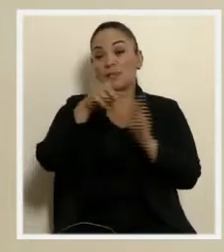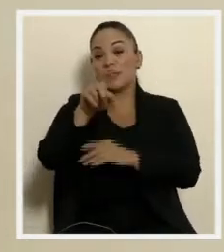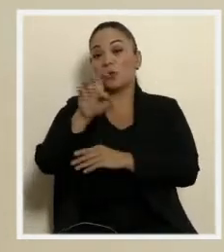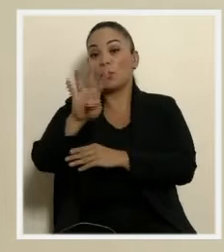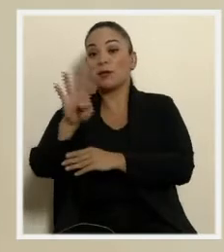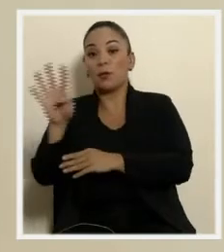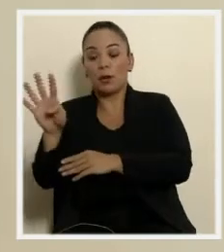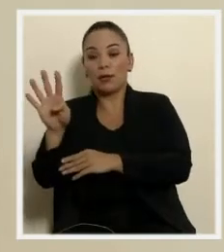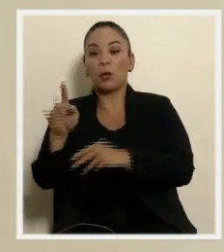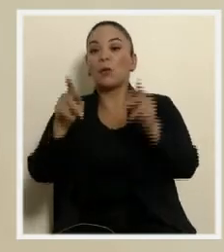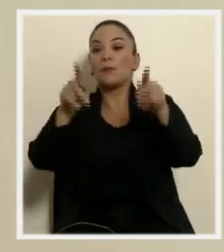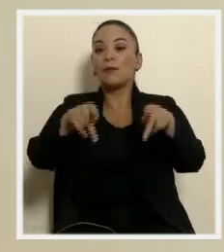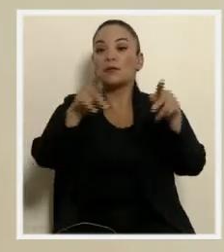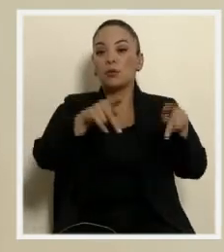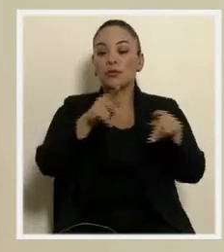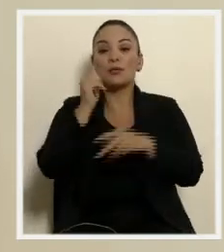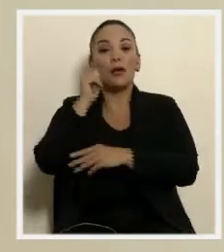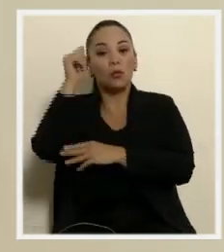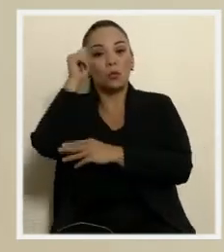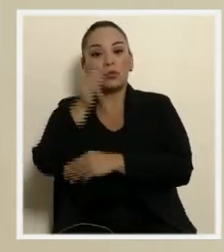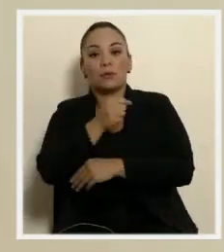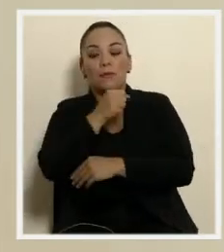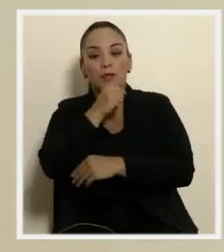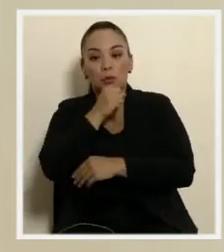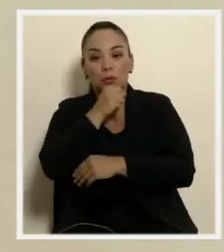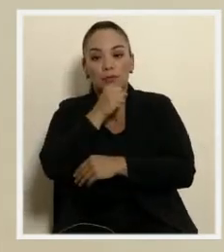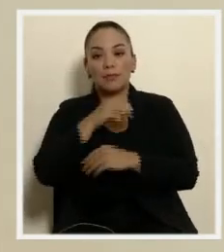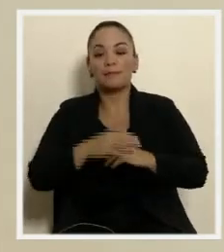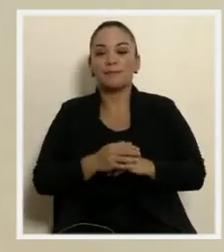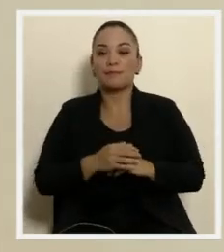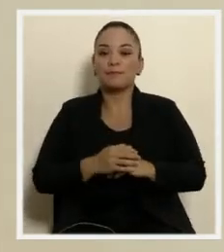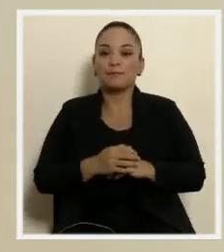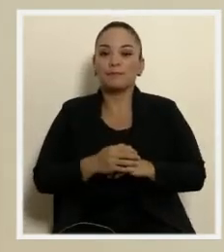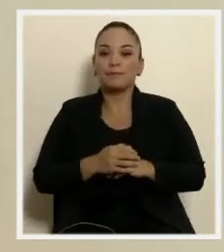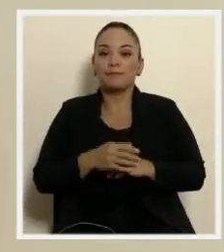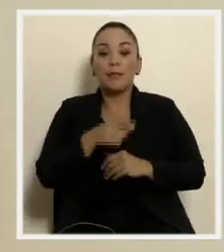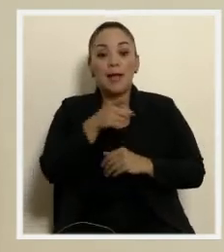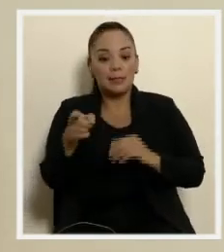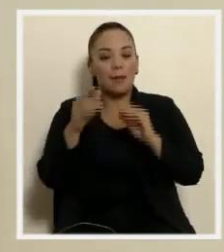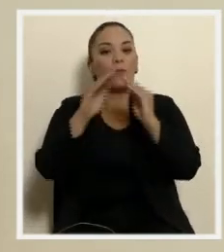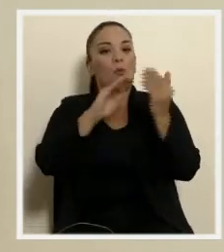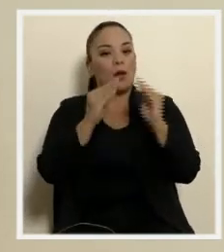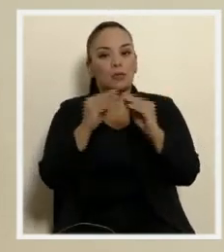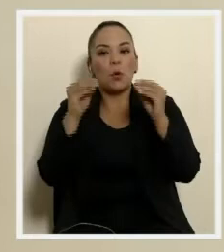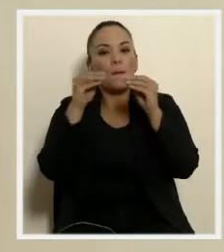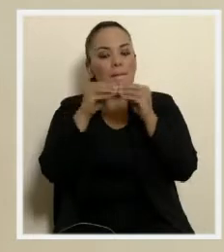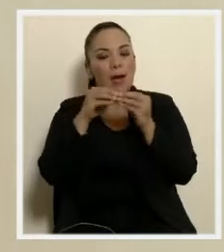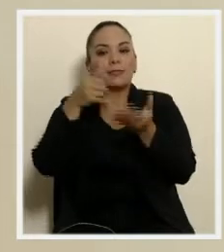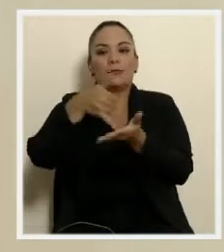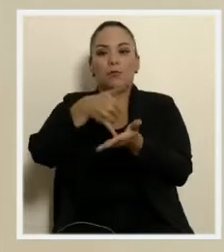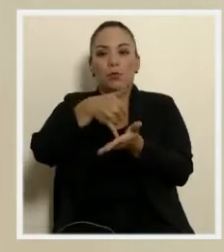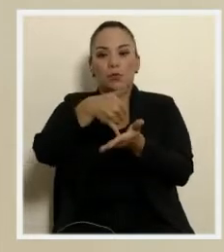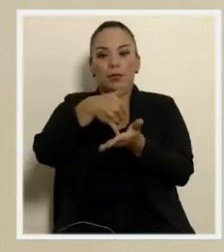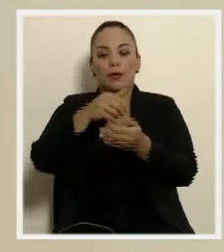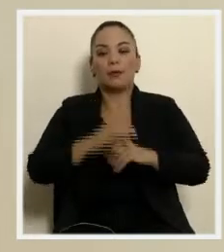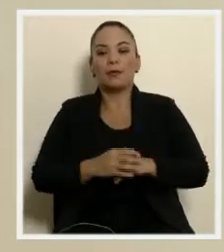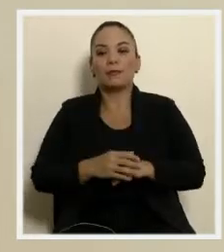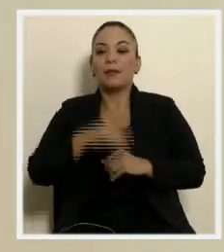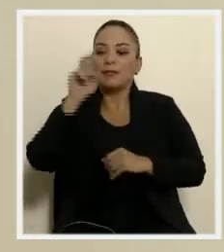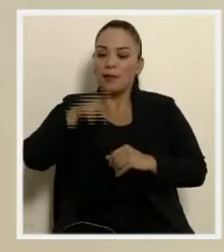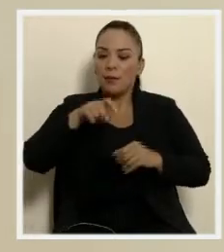2.144 se trata de personas adultas mayores, que es nuestra población más vulnerable, y